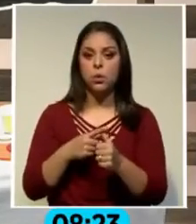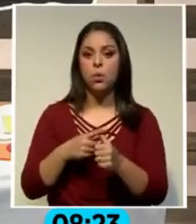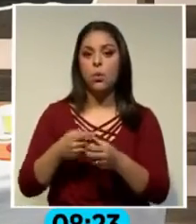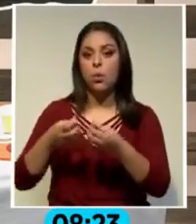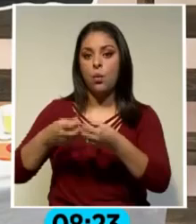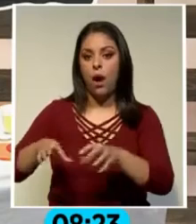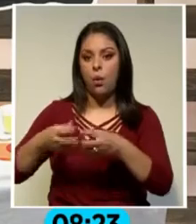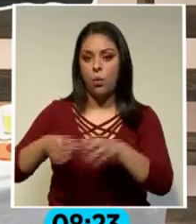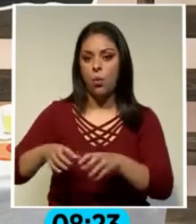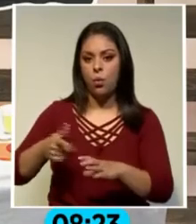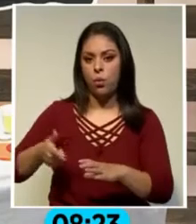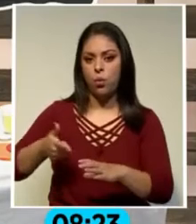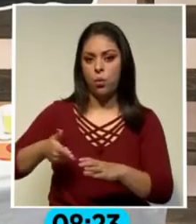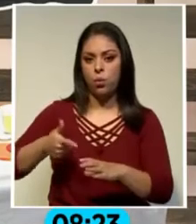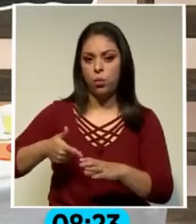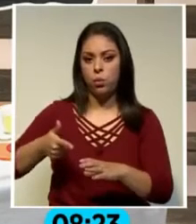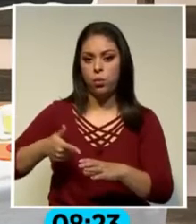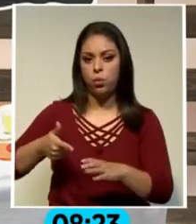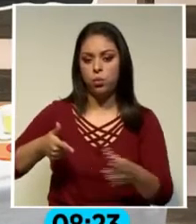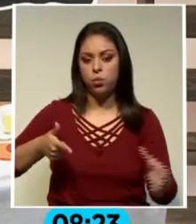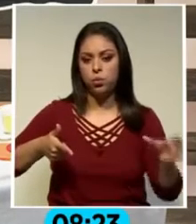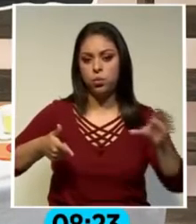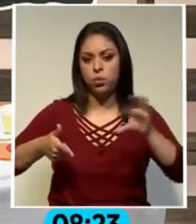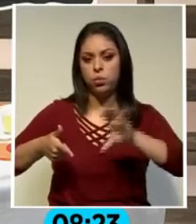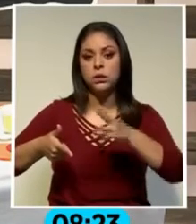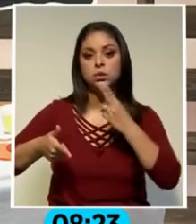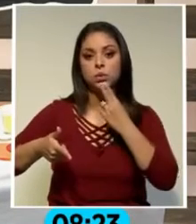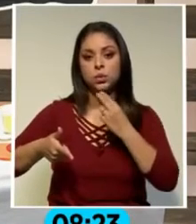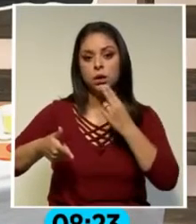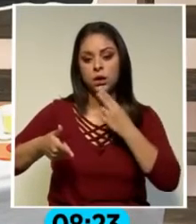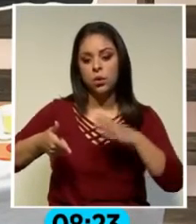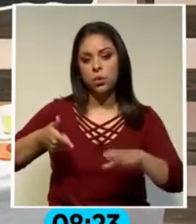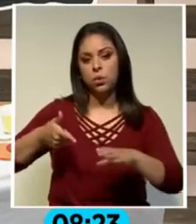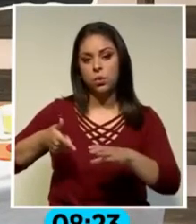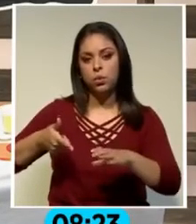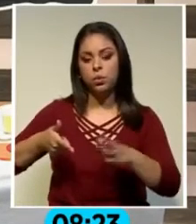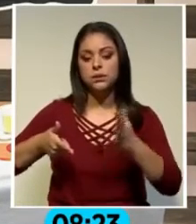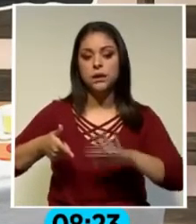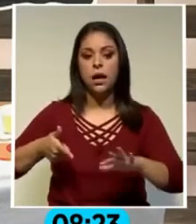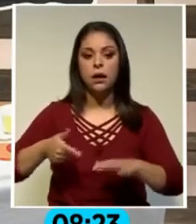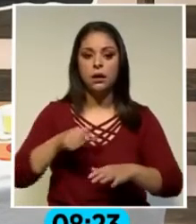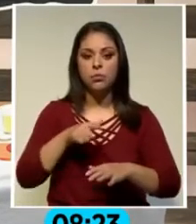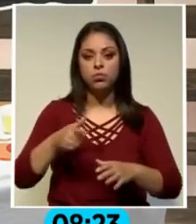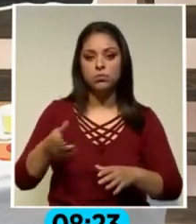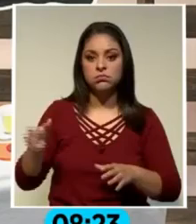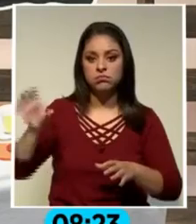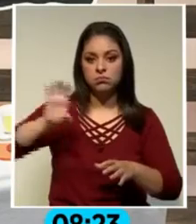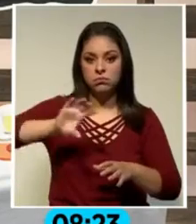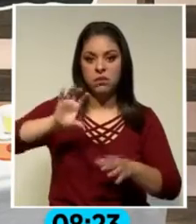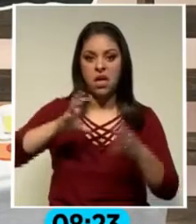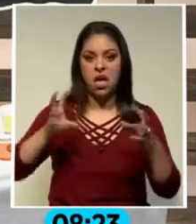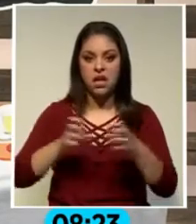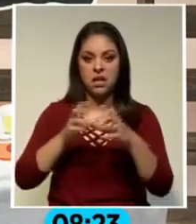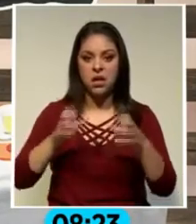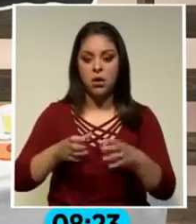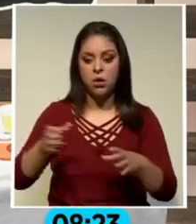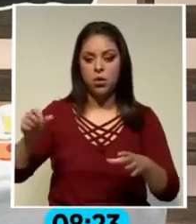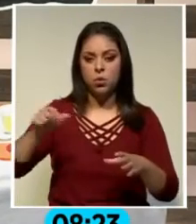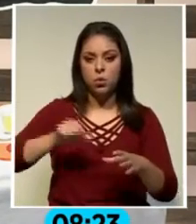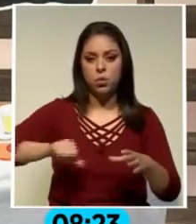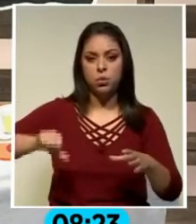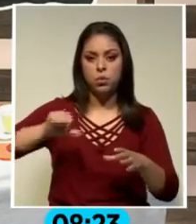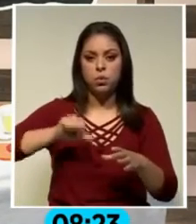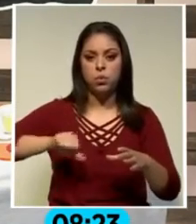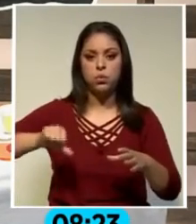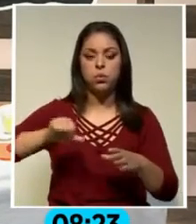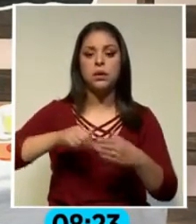el azúcar, después fuimos colocando la harina y de último la parte que era líquida, que ahora no recuerdo. De